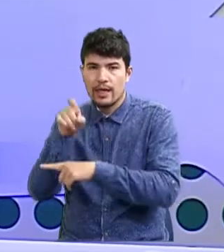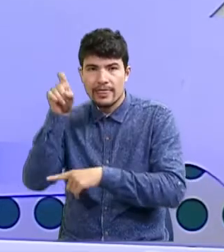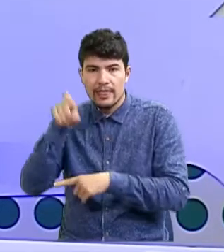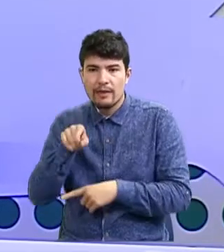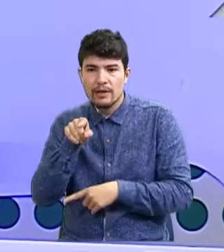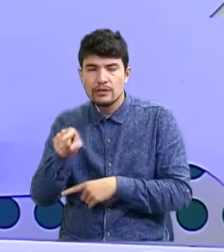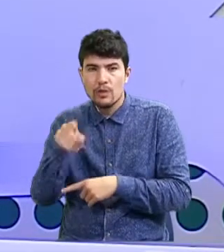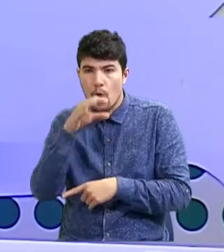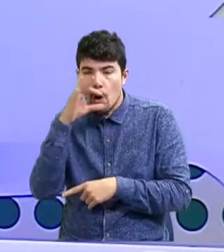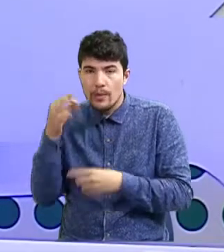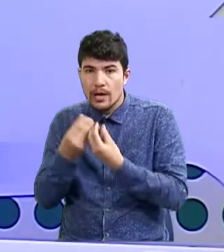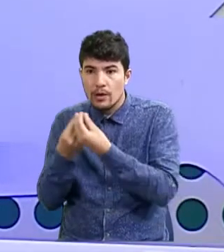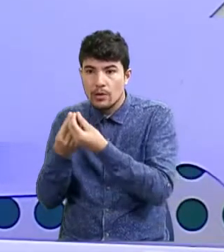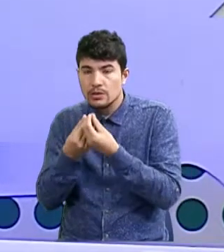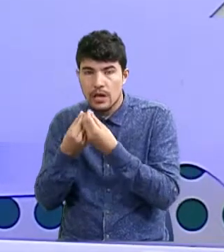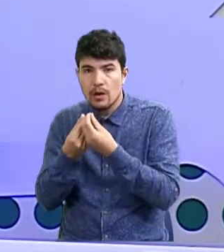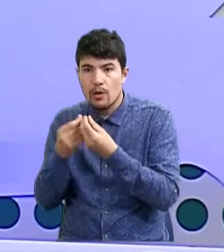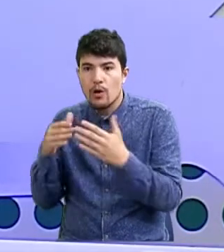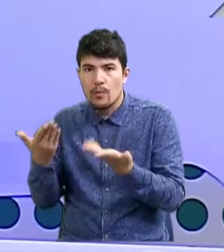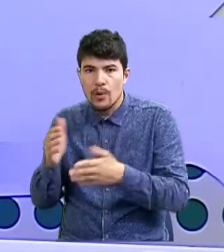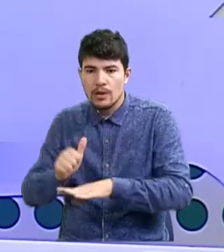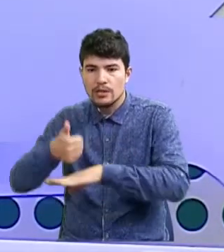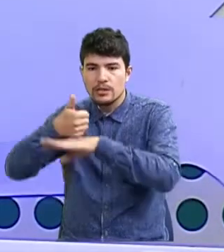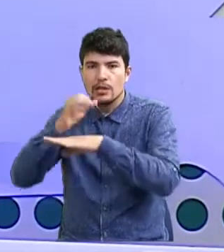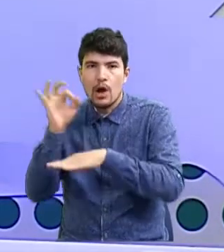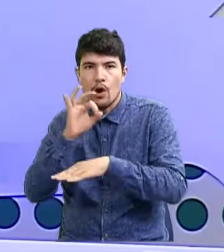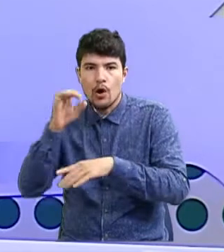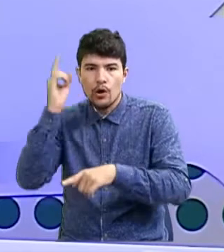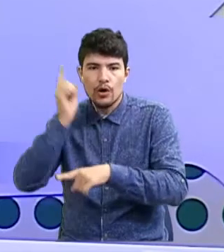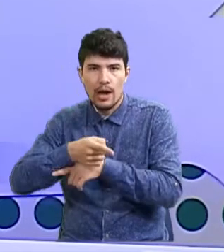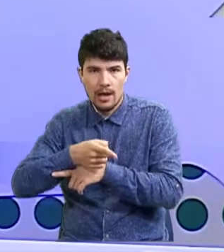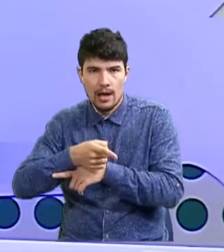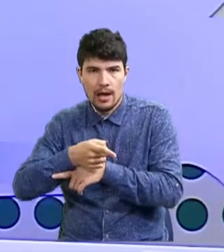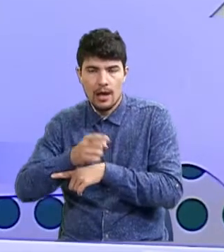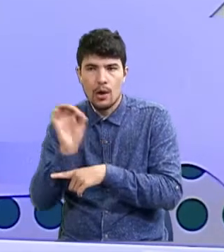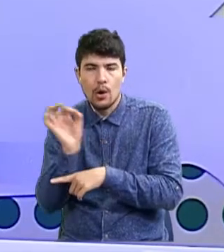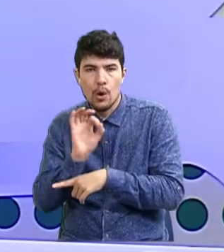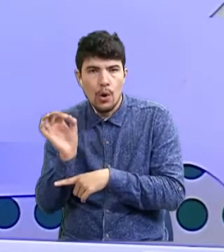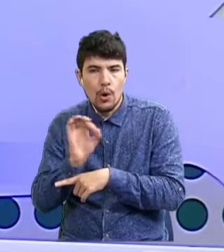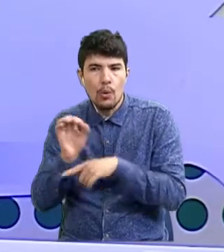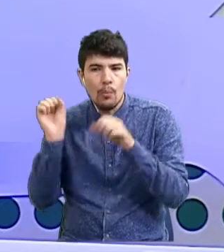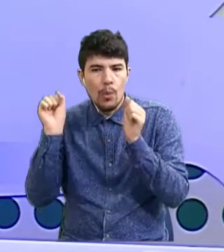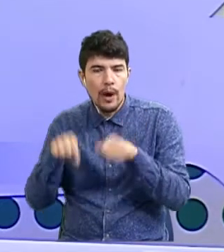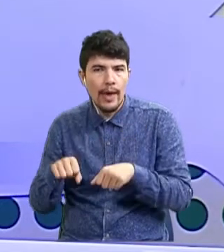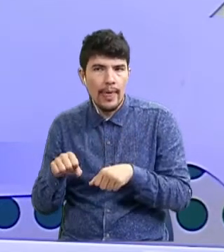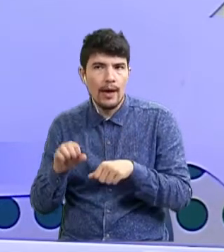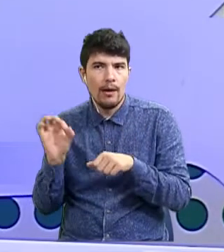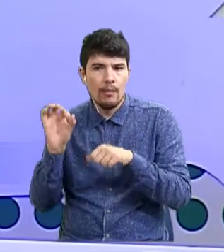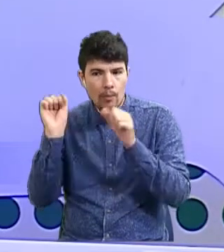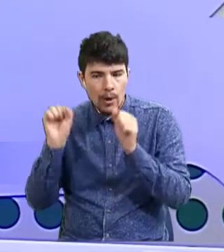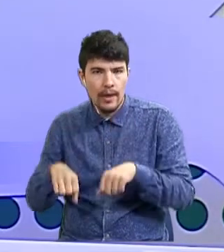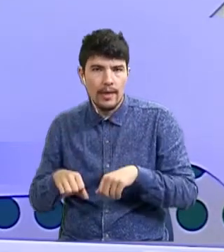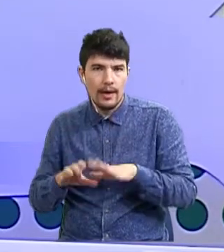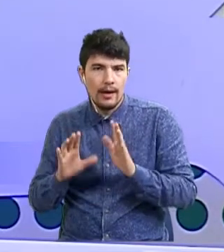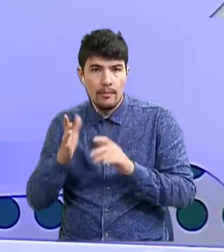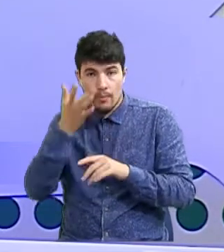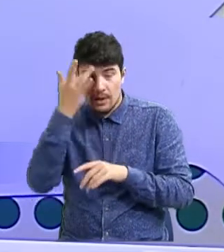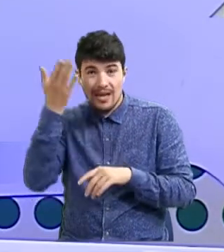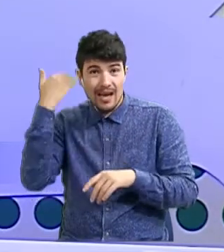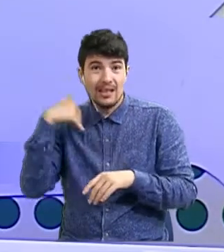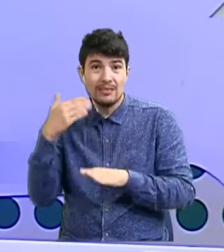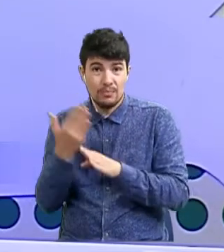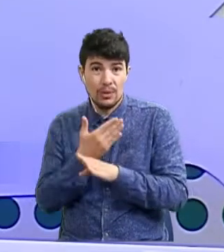ser un consejo de gerencia o de gobierno que realmente pueda atribuirse, porque esa fue una de las